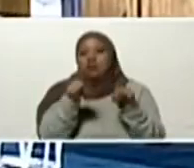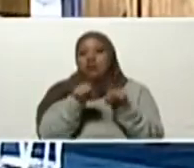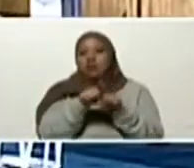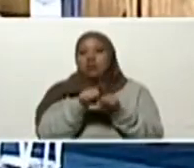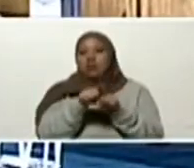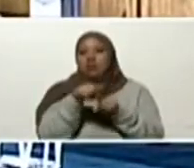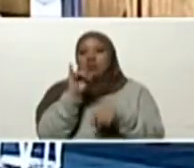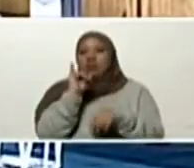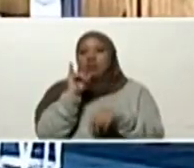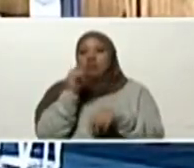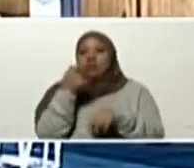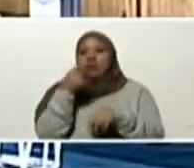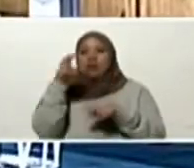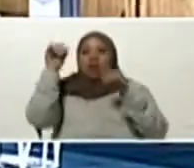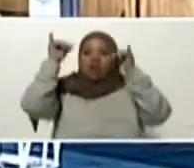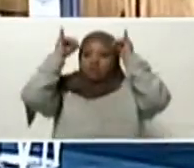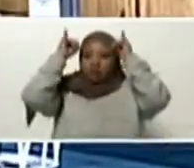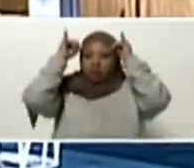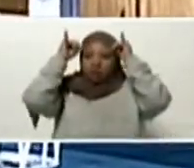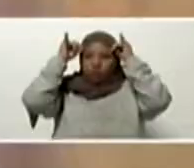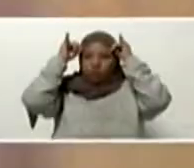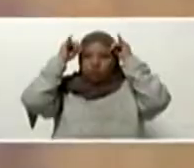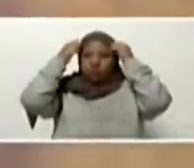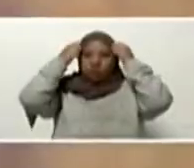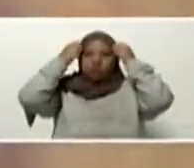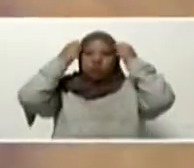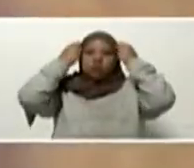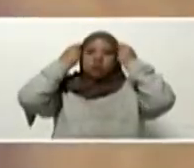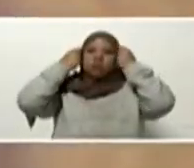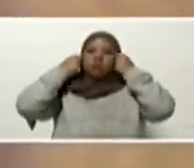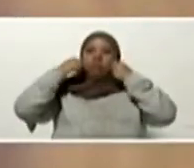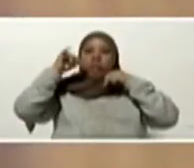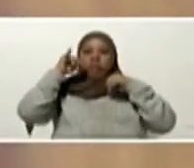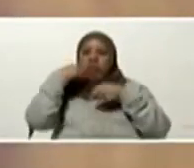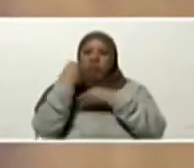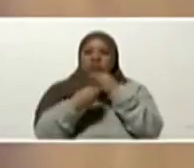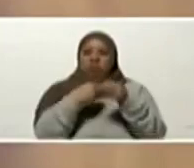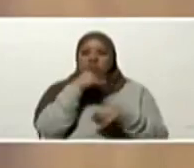Por aquí tenemos El Venado y El Rey de las Cumbres.